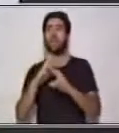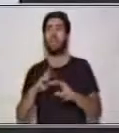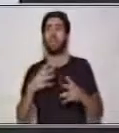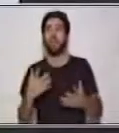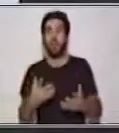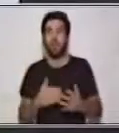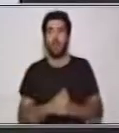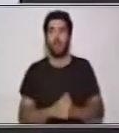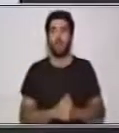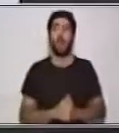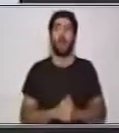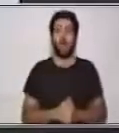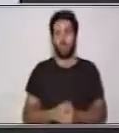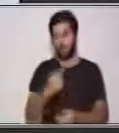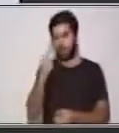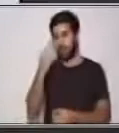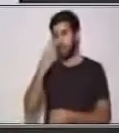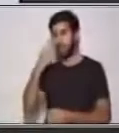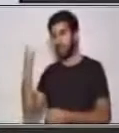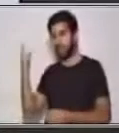2 veces Y.